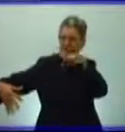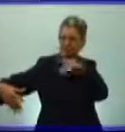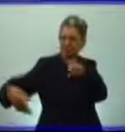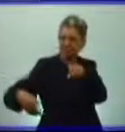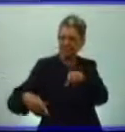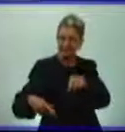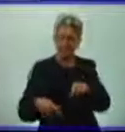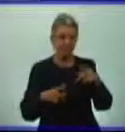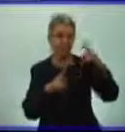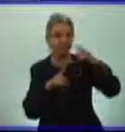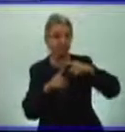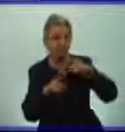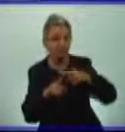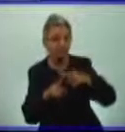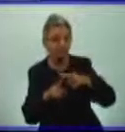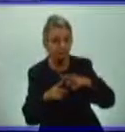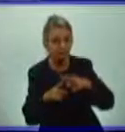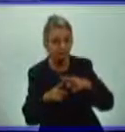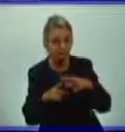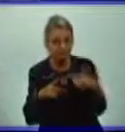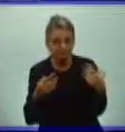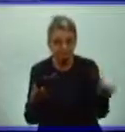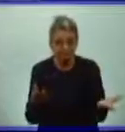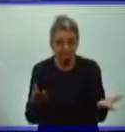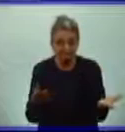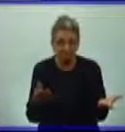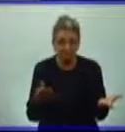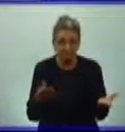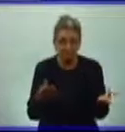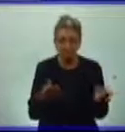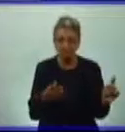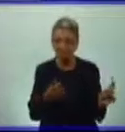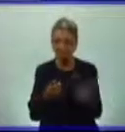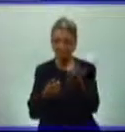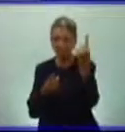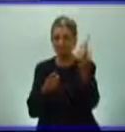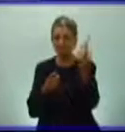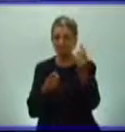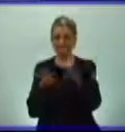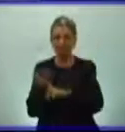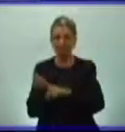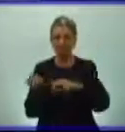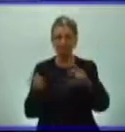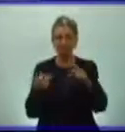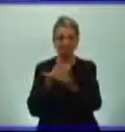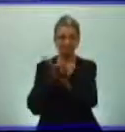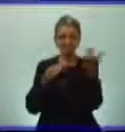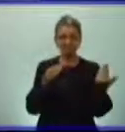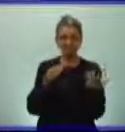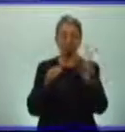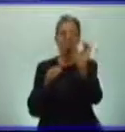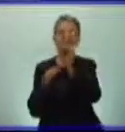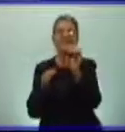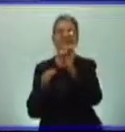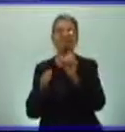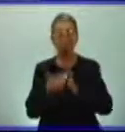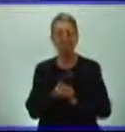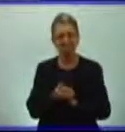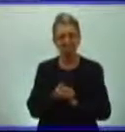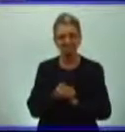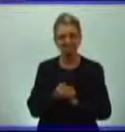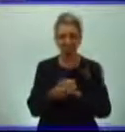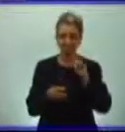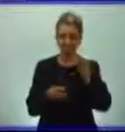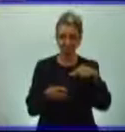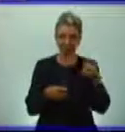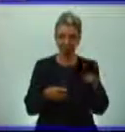Las Tunas, conocida también como el Balcón del Oriente de Cuba. Llegamos ahora a Holguín.